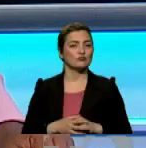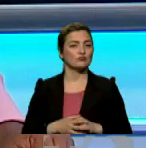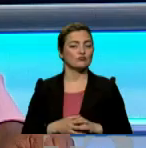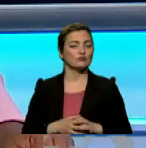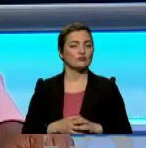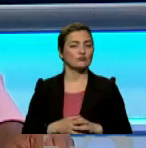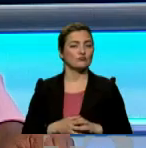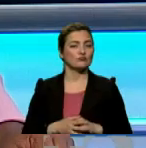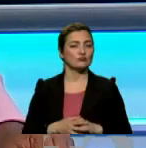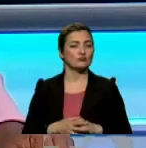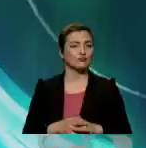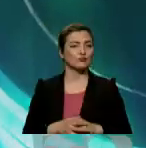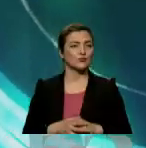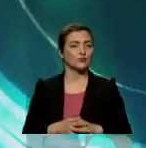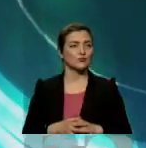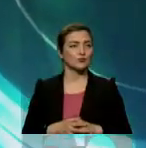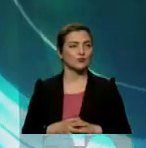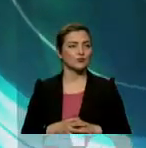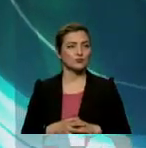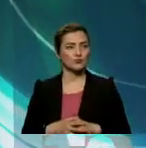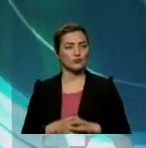@teleamazonas.com.